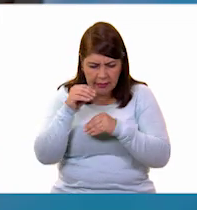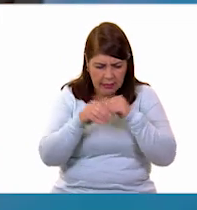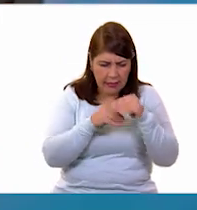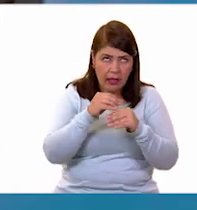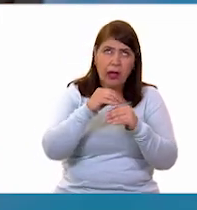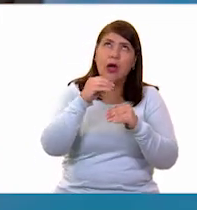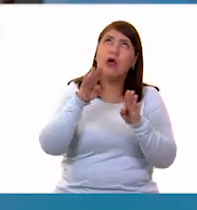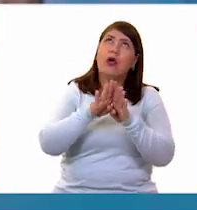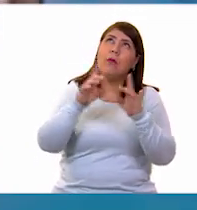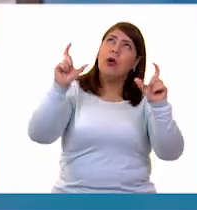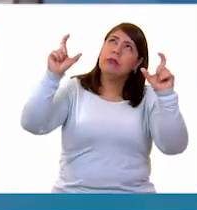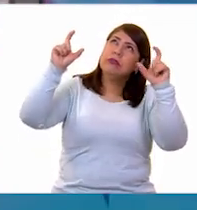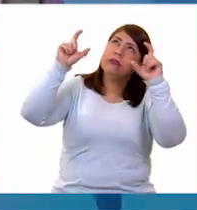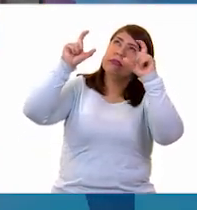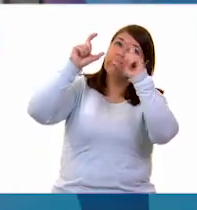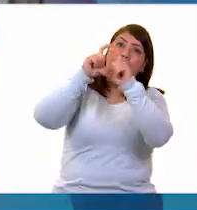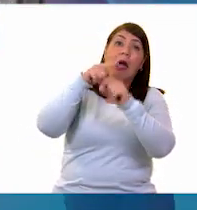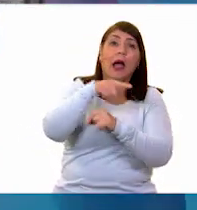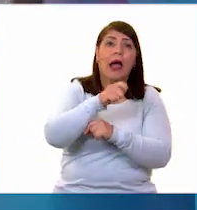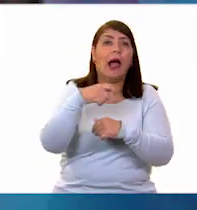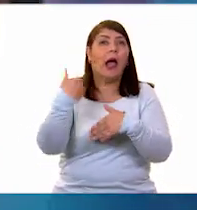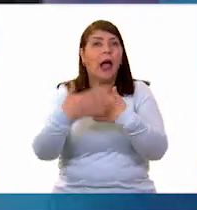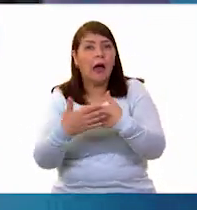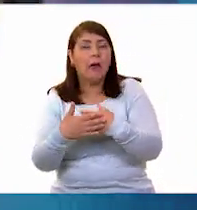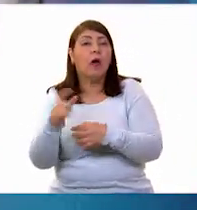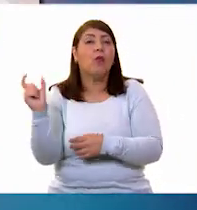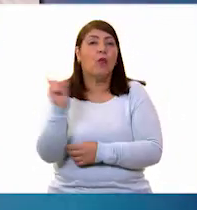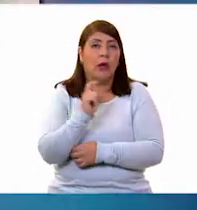los eclipses que ellos predijeron.